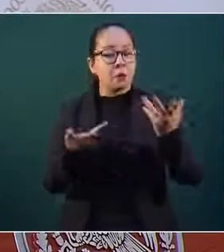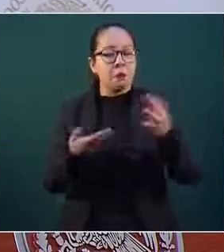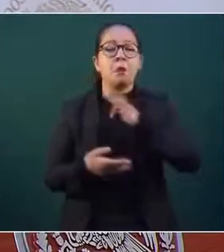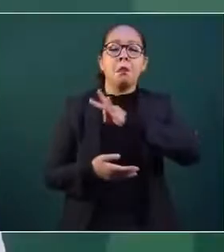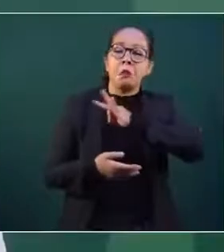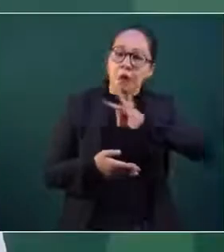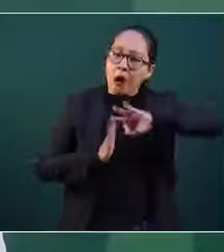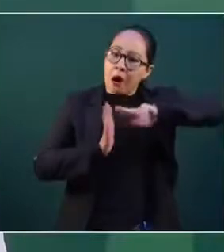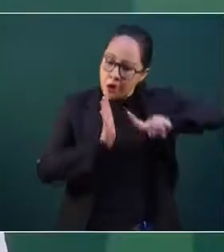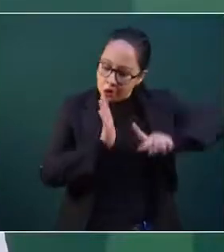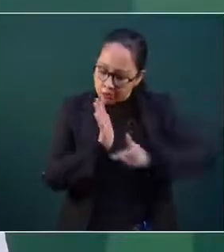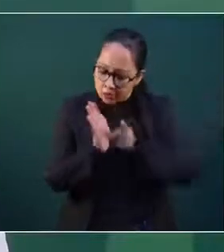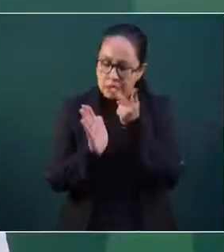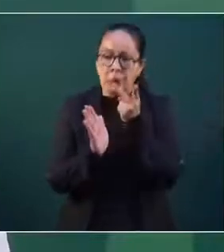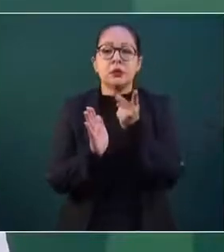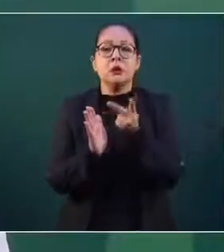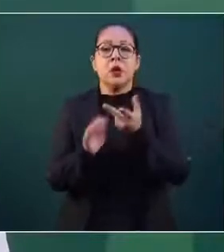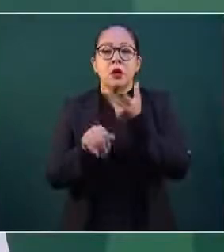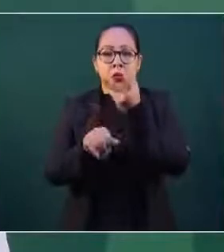otra reforma,